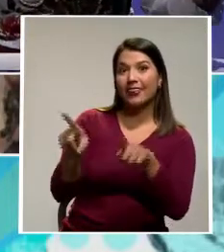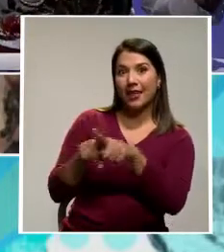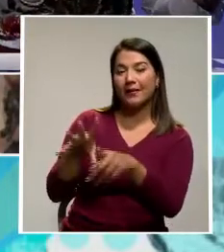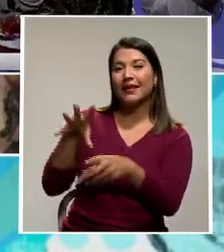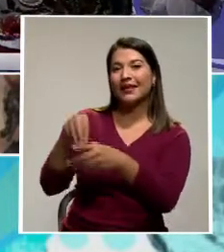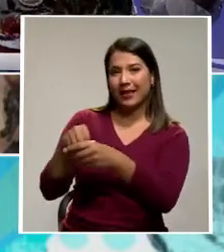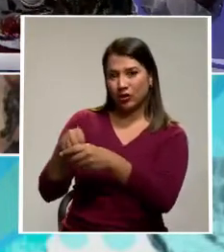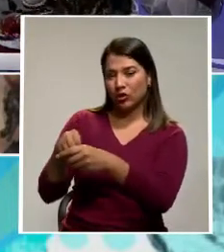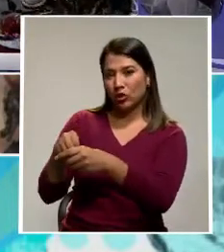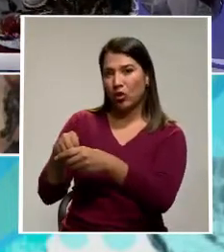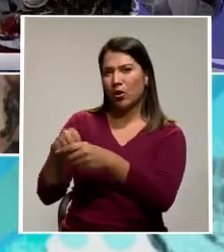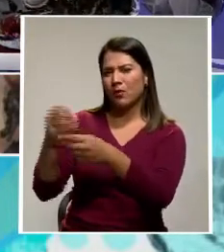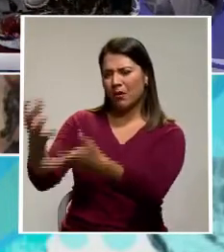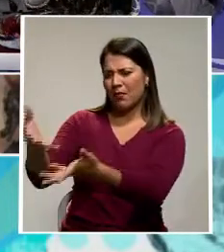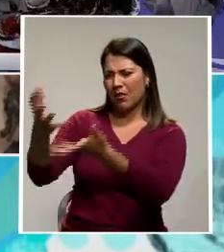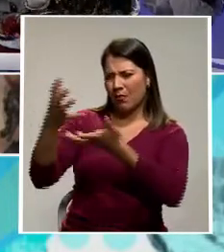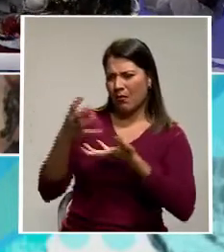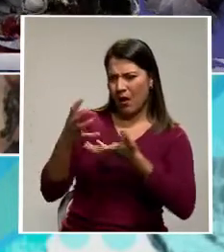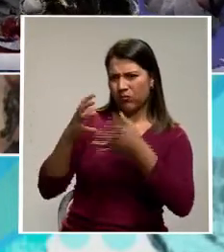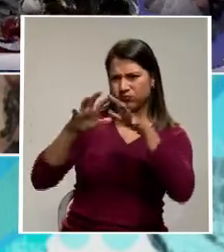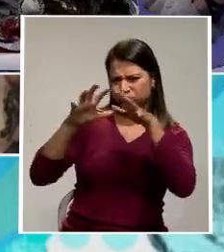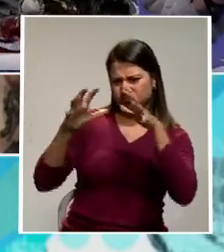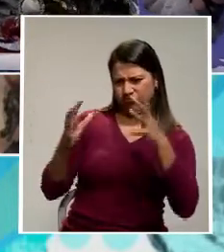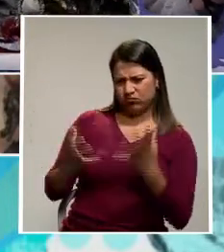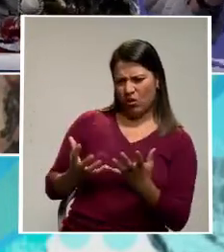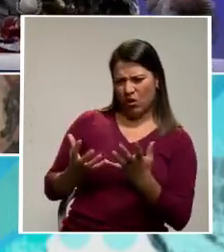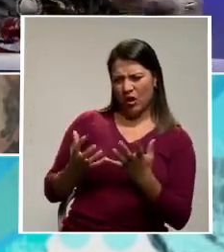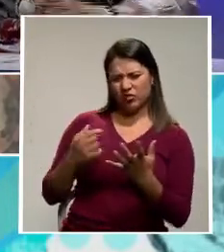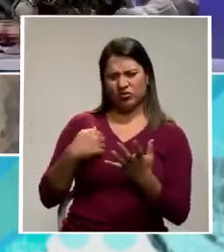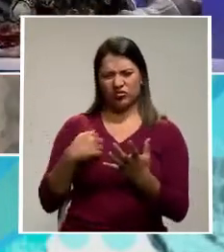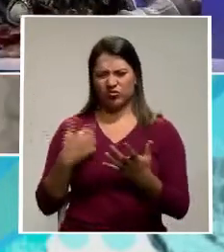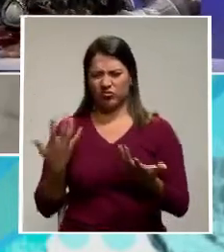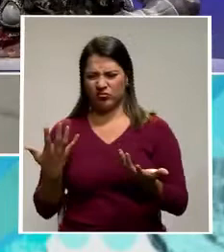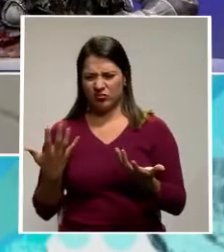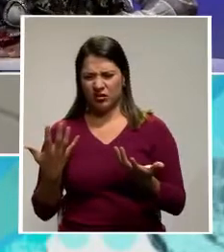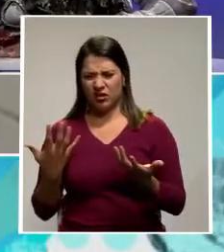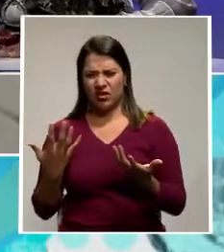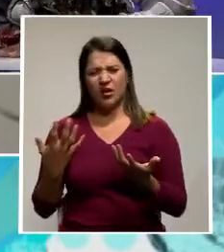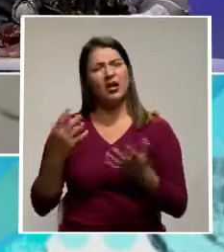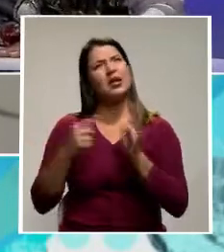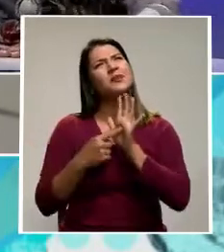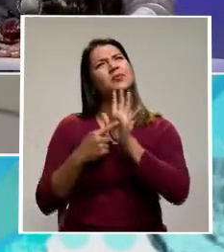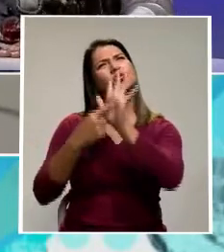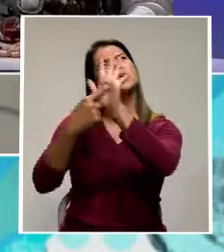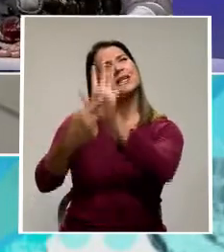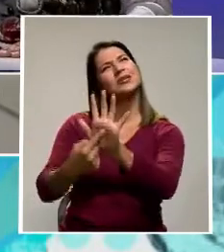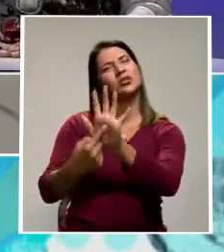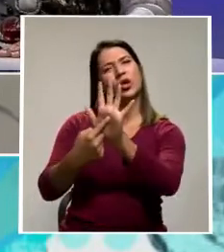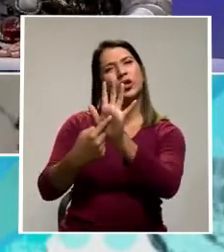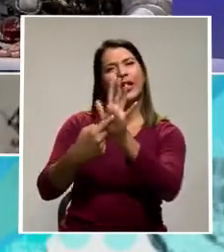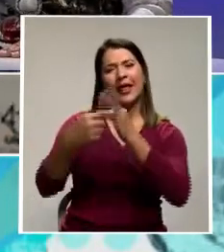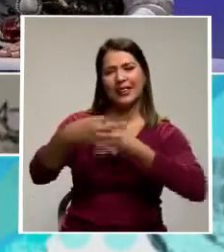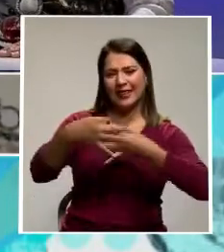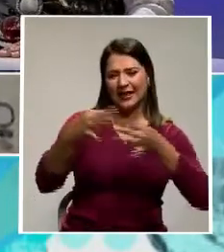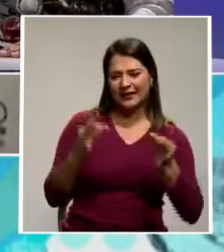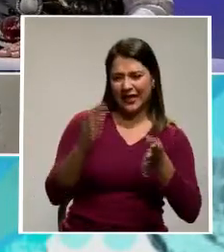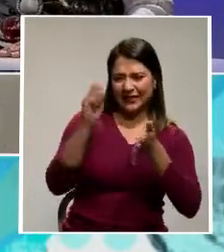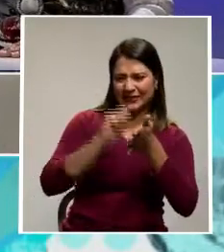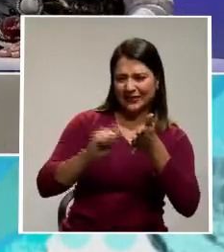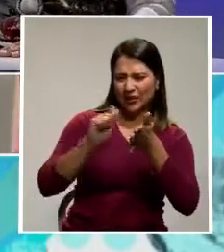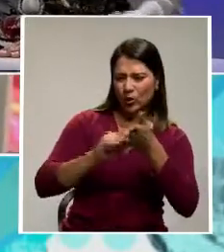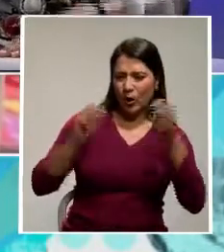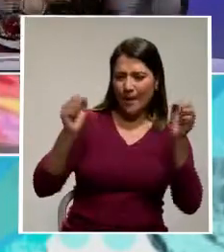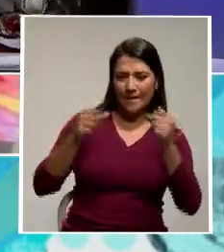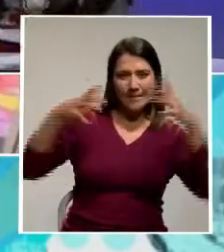me mandan a mí esa bola y me quedo yo, una exposición de los talleres de escritura mágica. Pero es que no vamos a poner, yo dije,